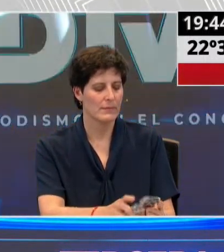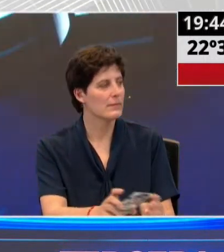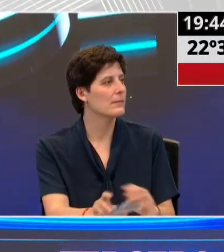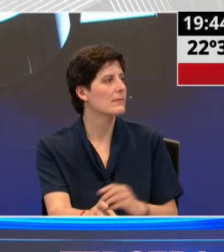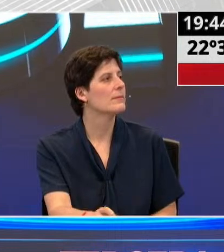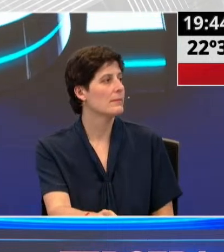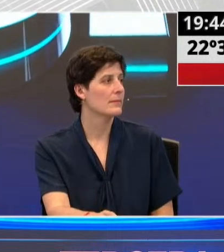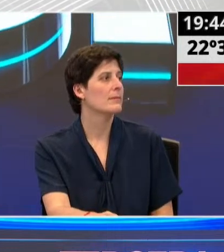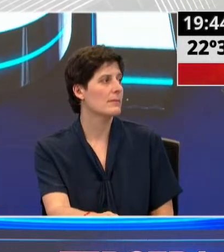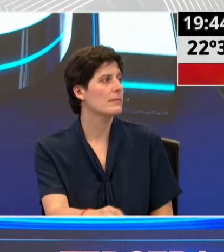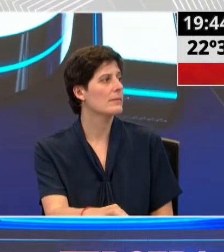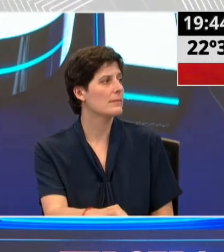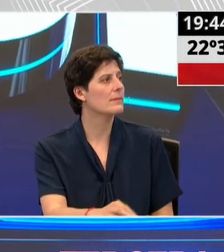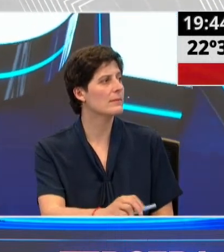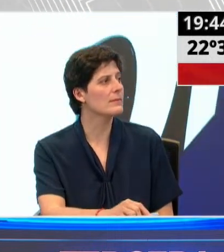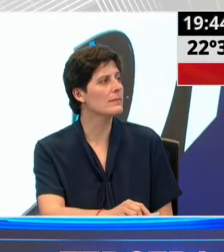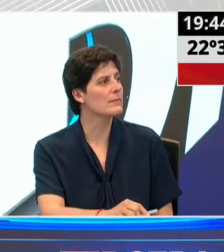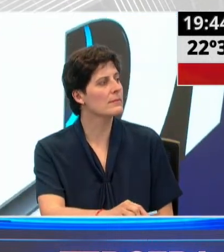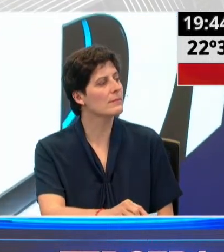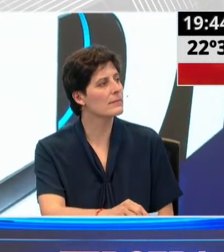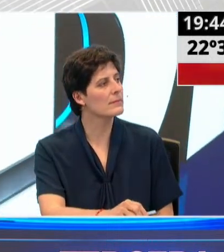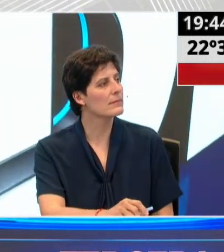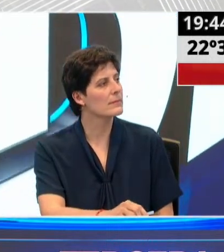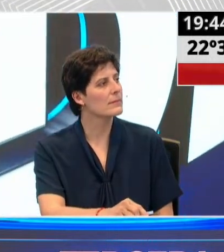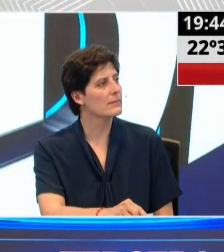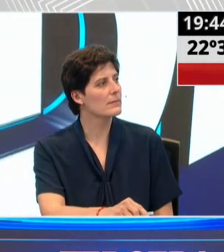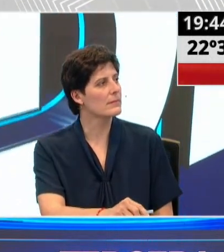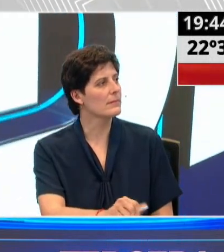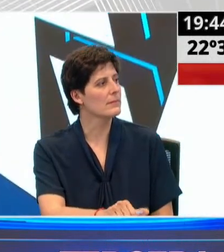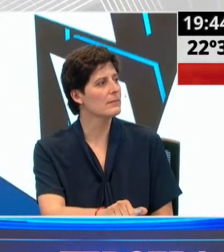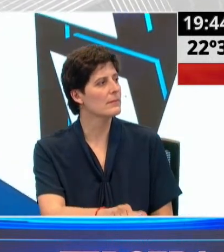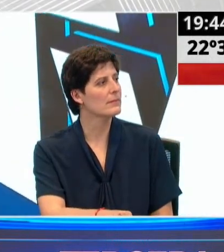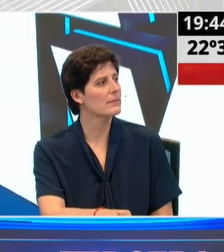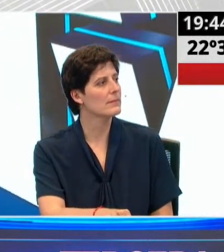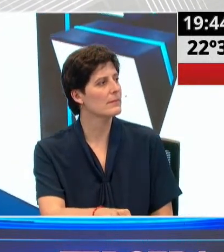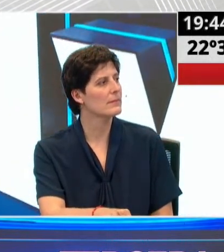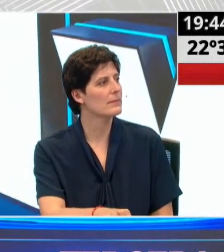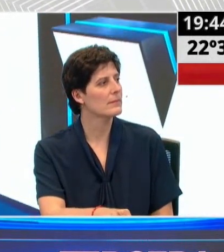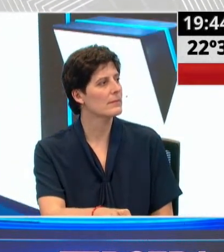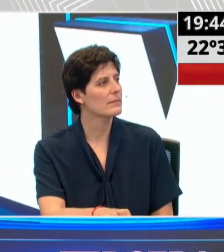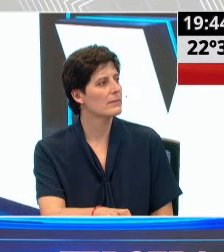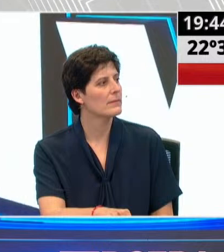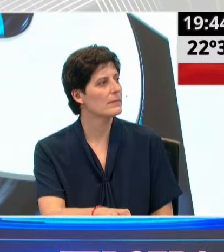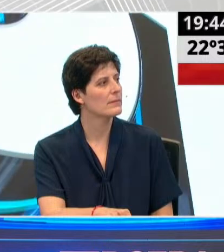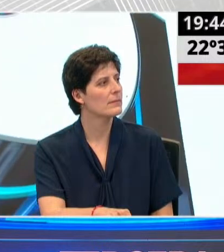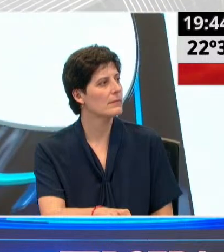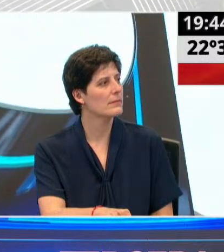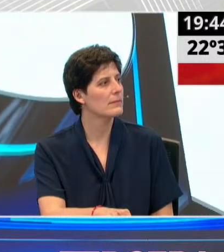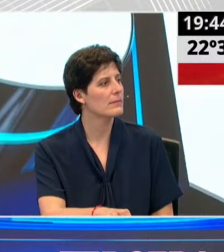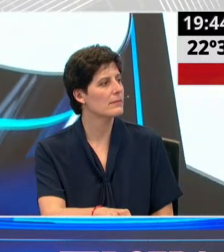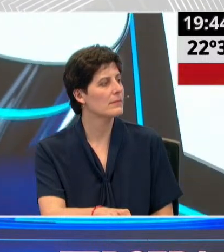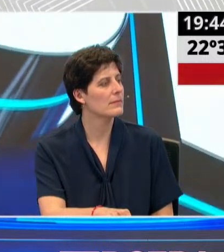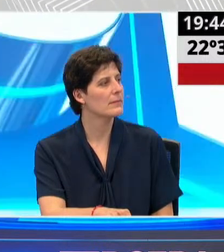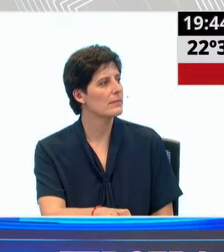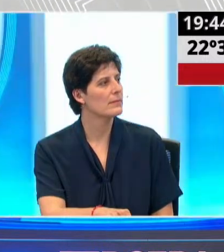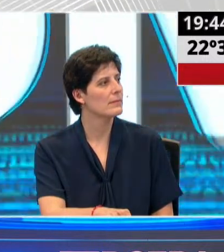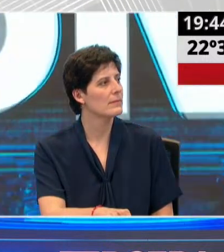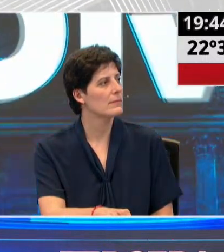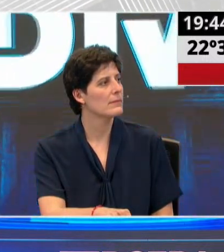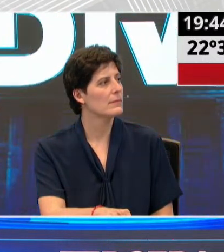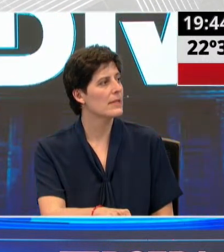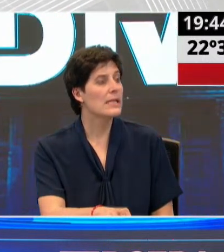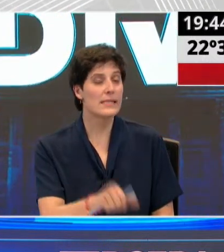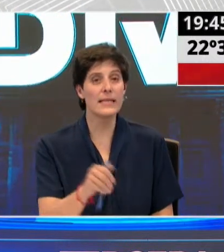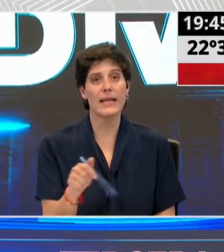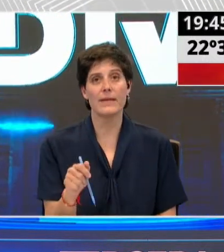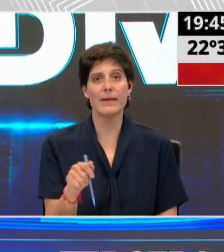en esta Cámara, lo que los va a comprometer necesariamente a tener que ir negociando ley por ley con los distintos sectores